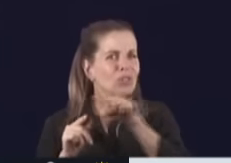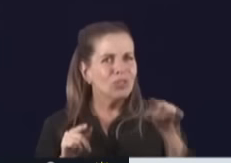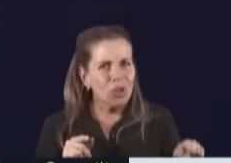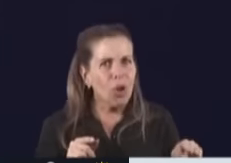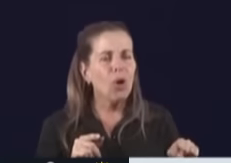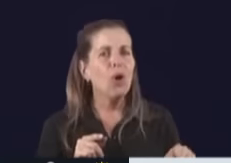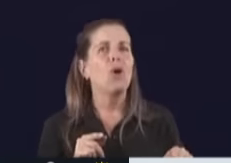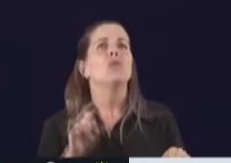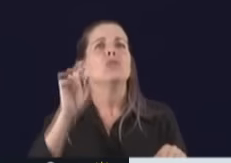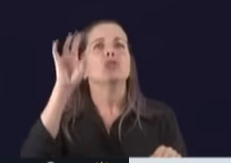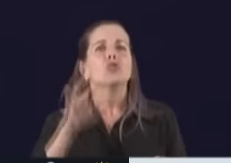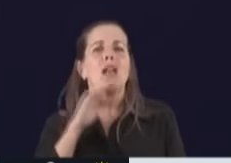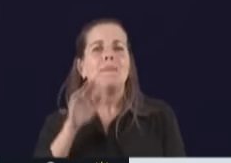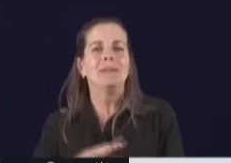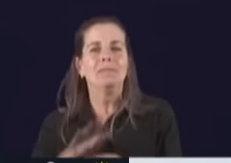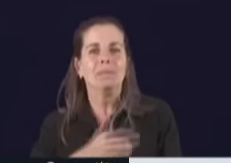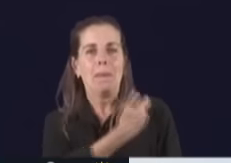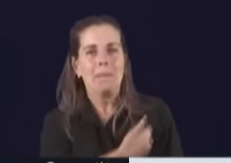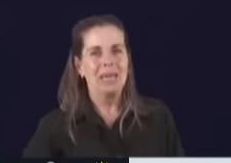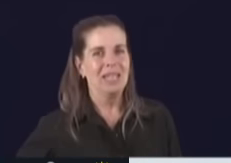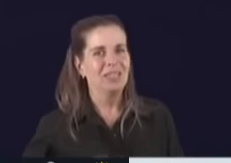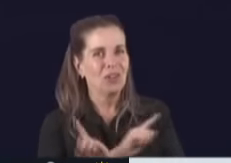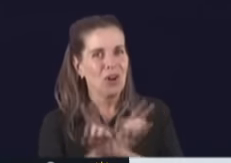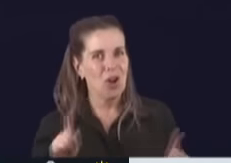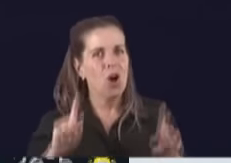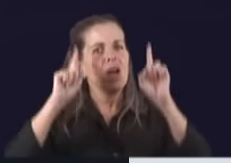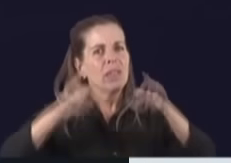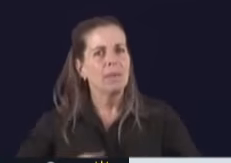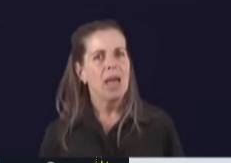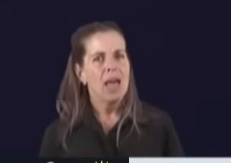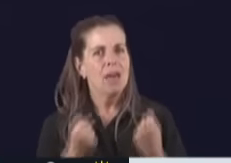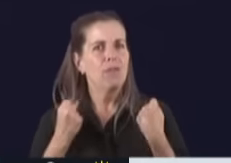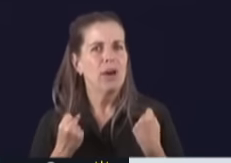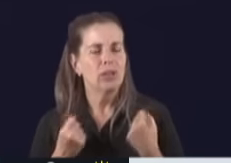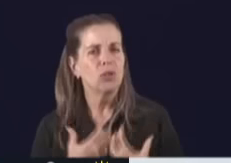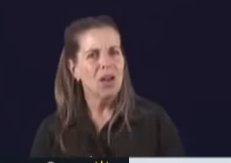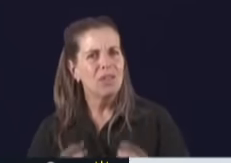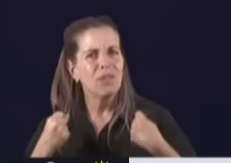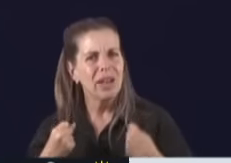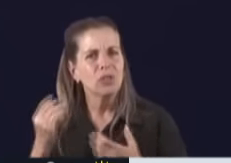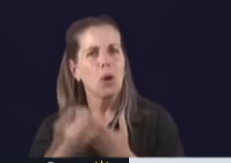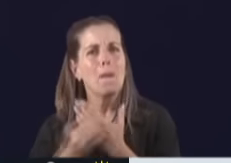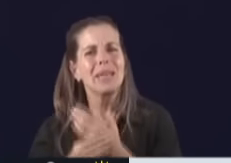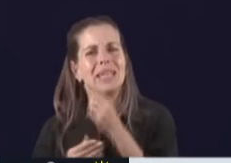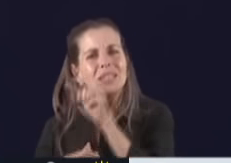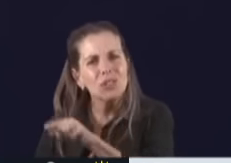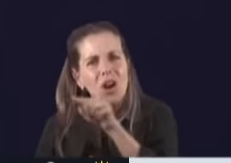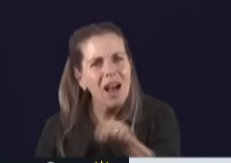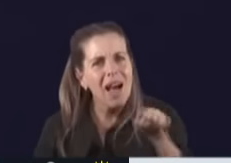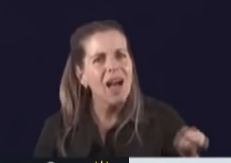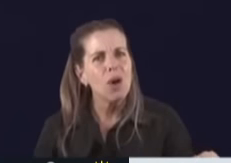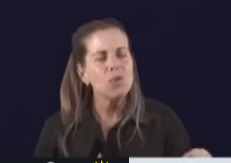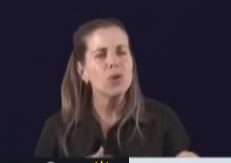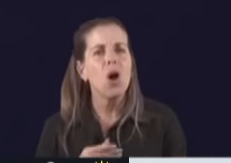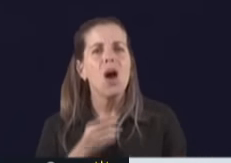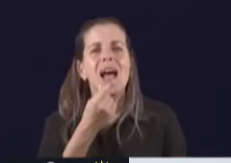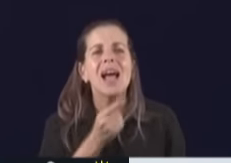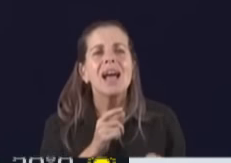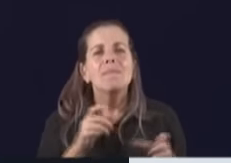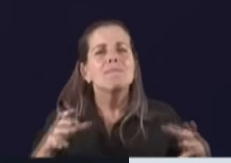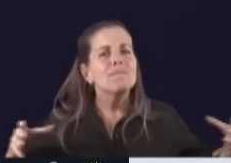presidente de la Nación, Javier Milei, desde el inicio de la gestión, sino también al ingenio, la perseverancia y la convicción de cada persona que trabajó